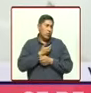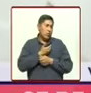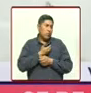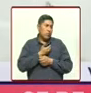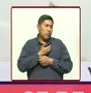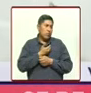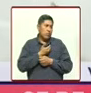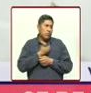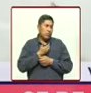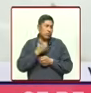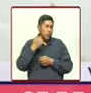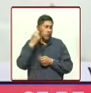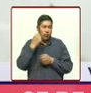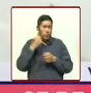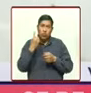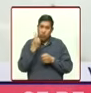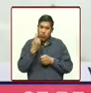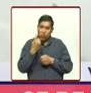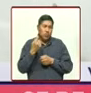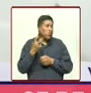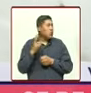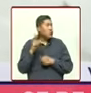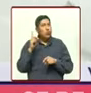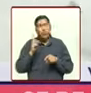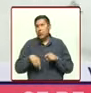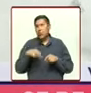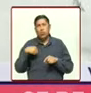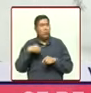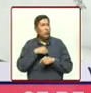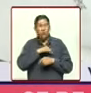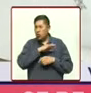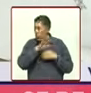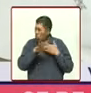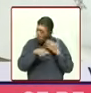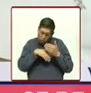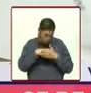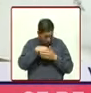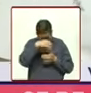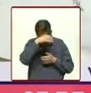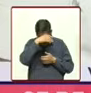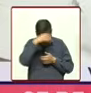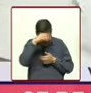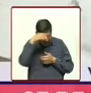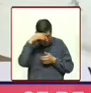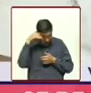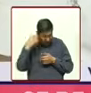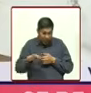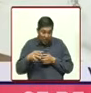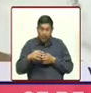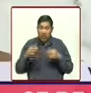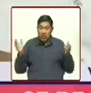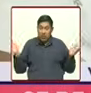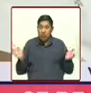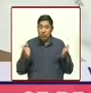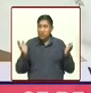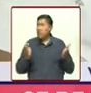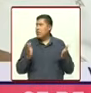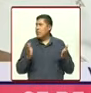nacional, porque solos no podemos. También hemos hecho todo el esfuerzo, me he entregado al 100% para